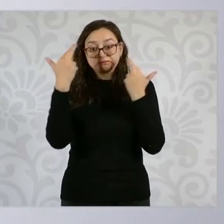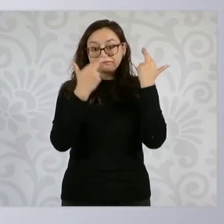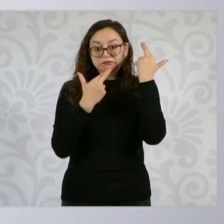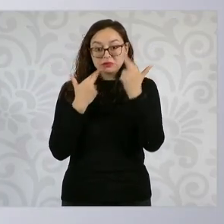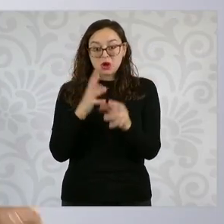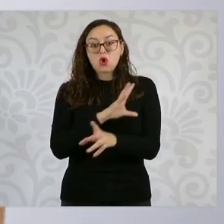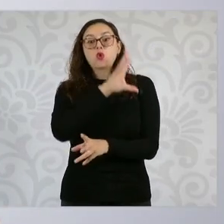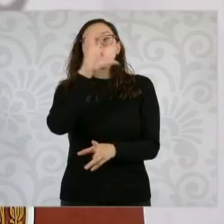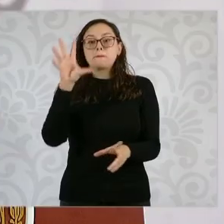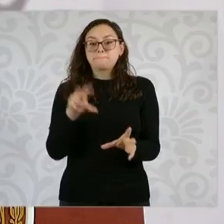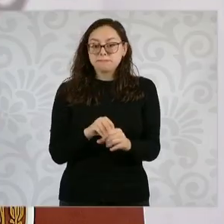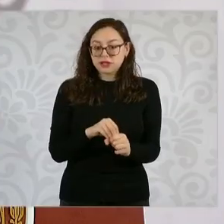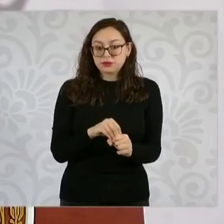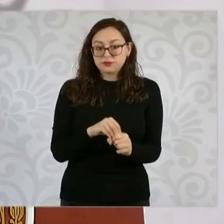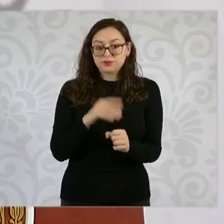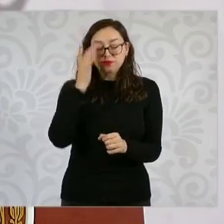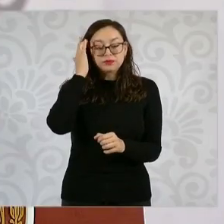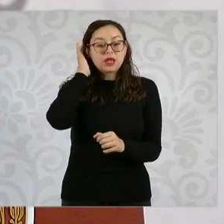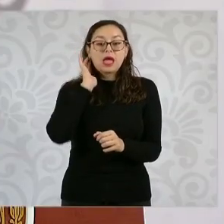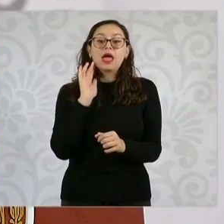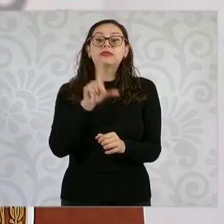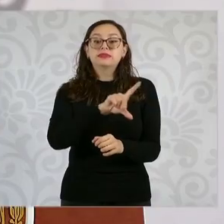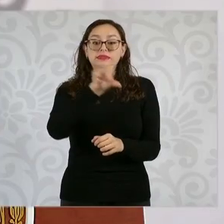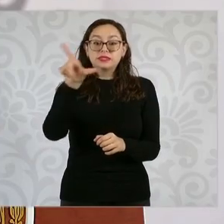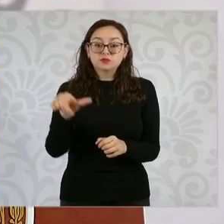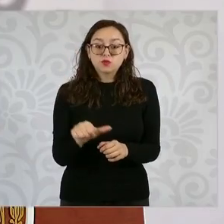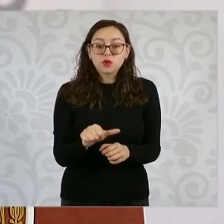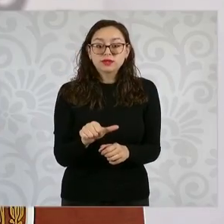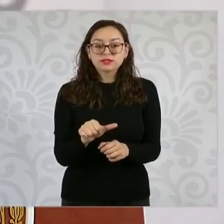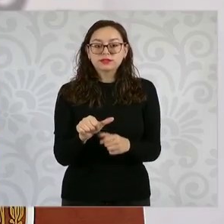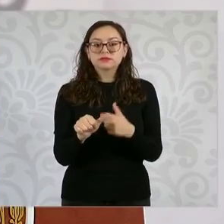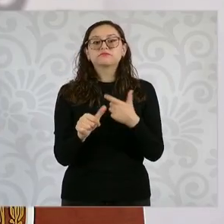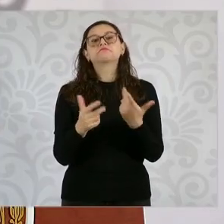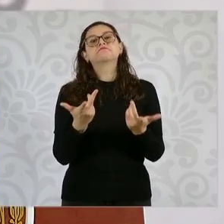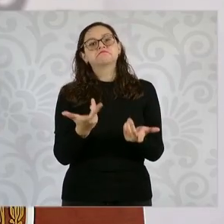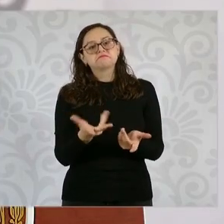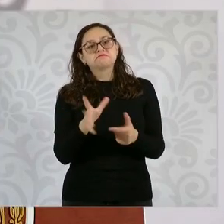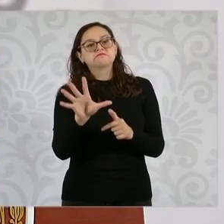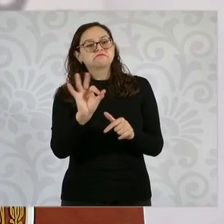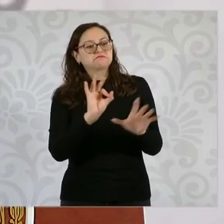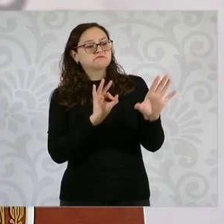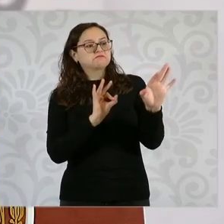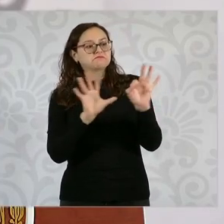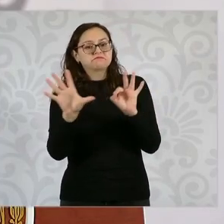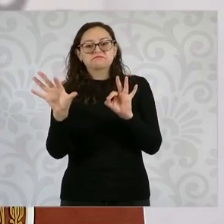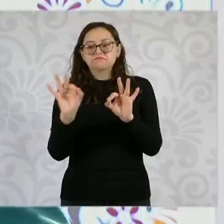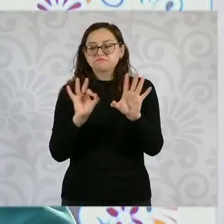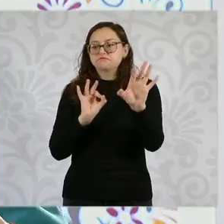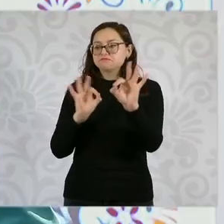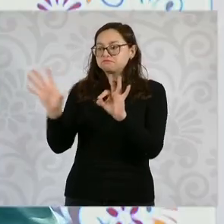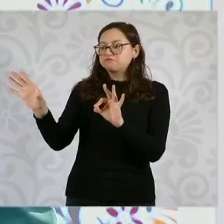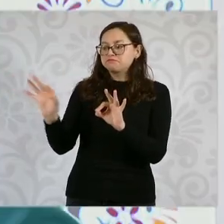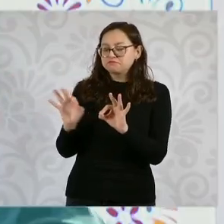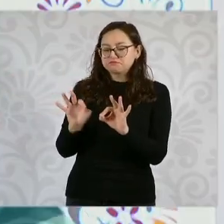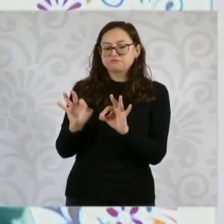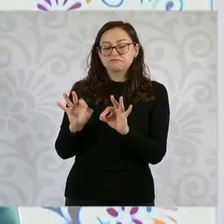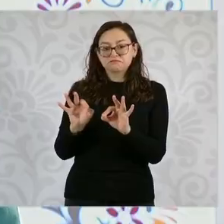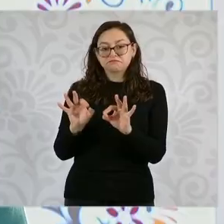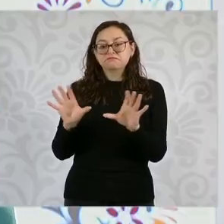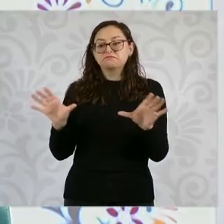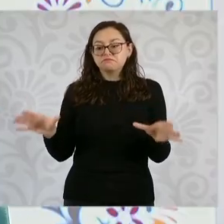información. Después de ello, pues van a seleccionar algunos de manera clara, transparente, pública. Y a partir de